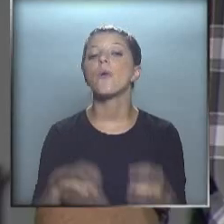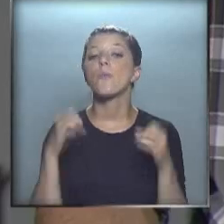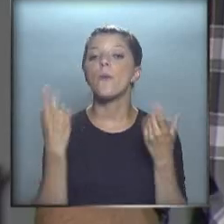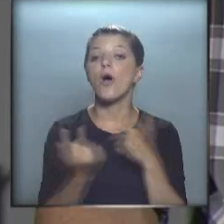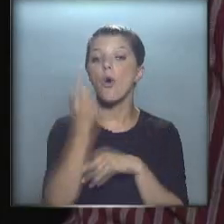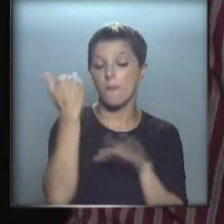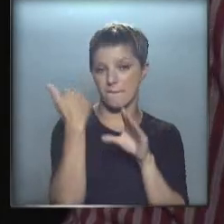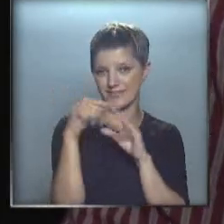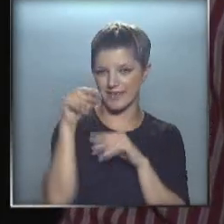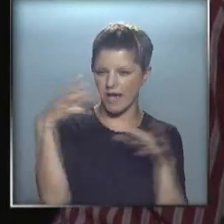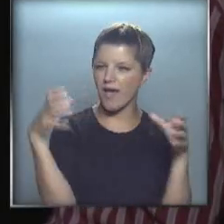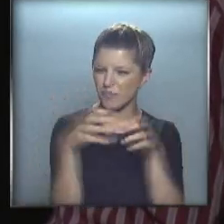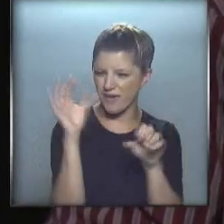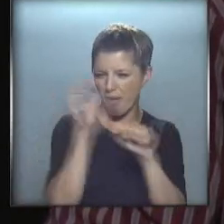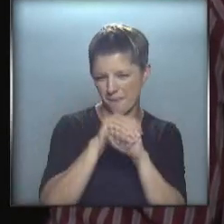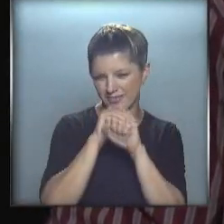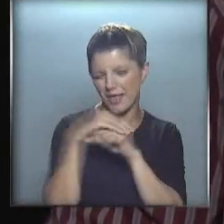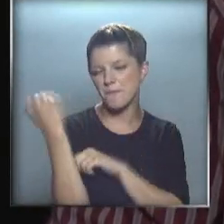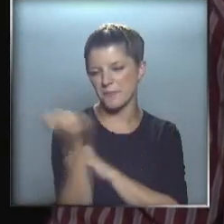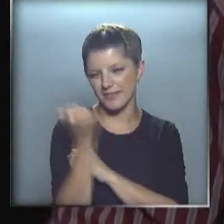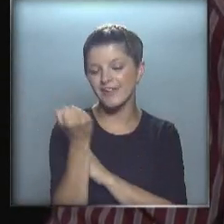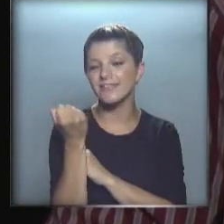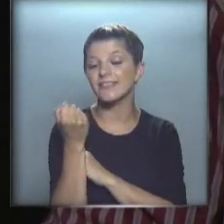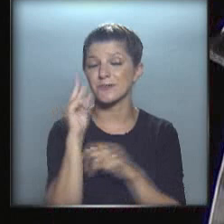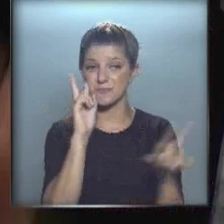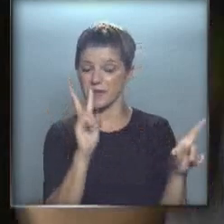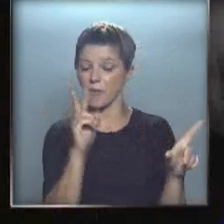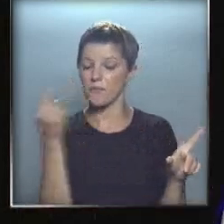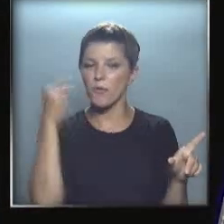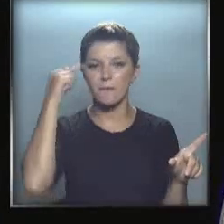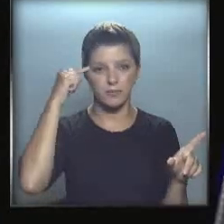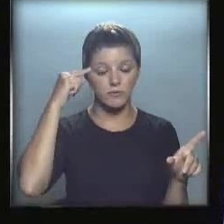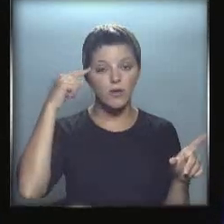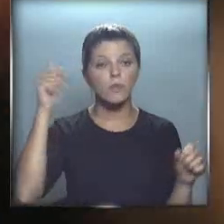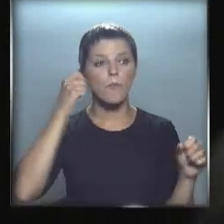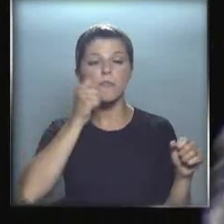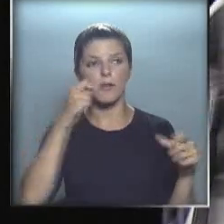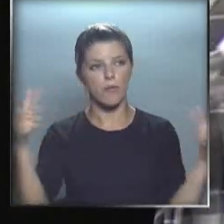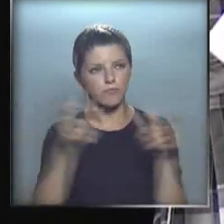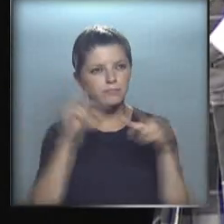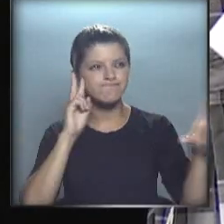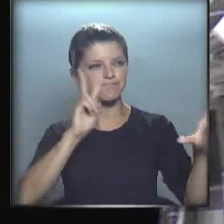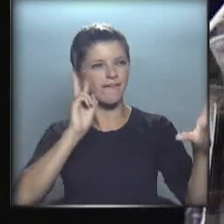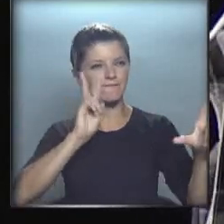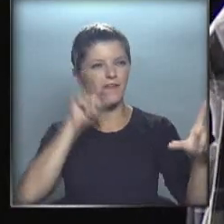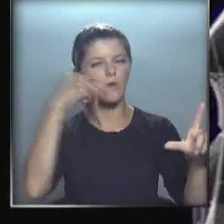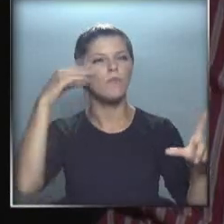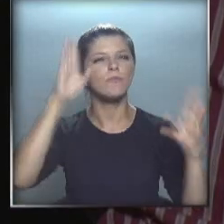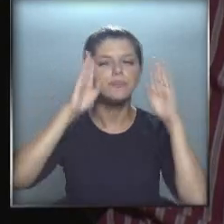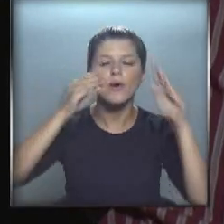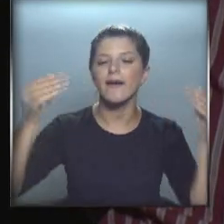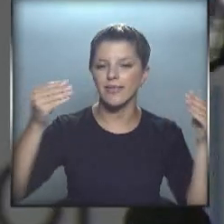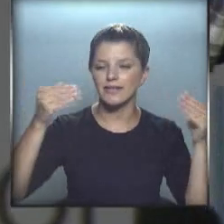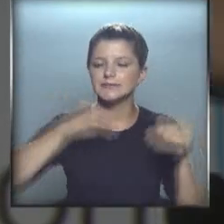de amistad muy fuerte, ¿no? En Señales, que creo que también muchos de los chicos cuando prenden, nos enganchan con una tira, también está buscando eso, ¿no? El